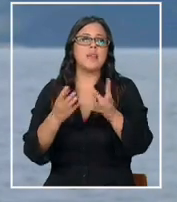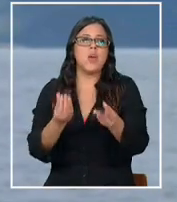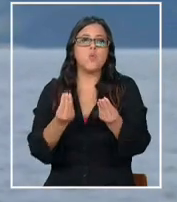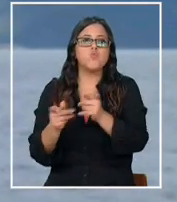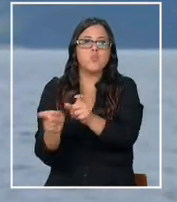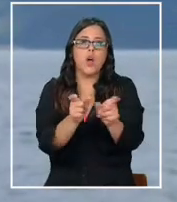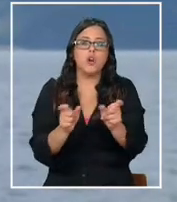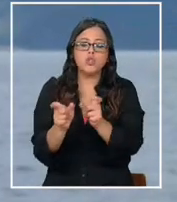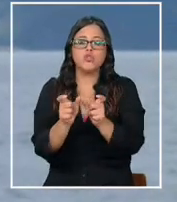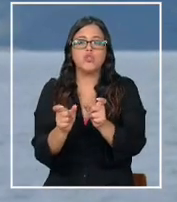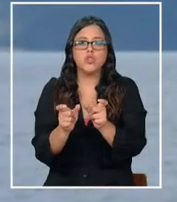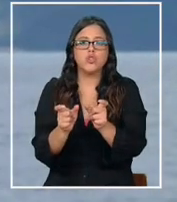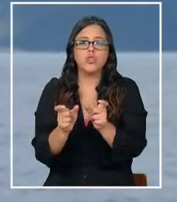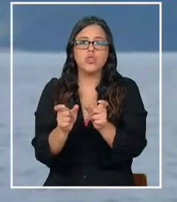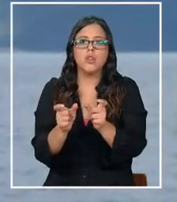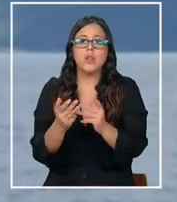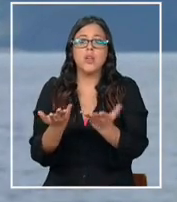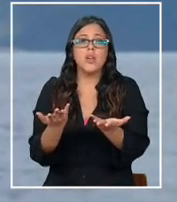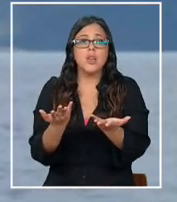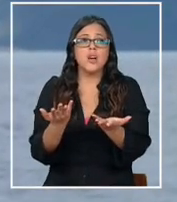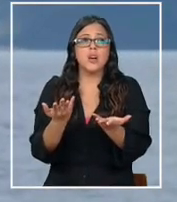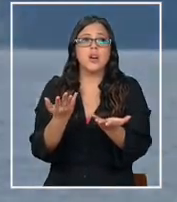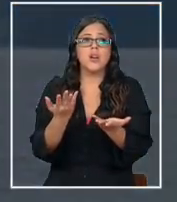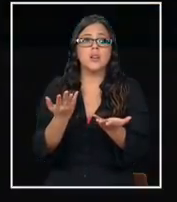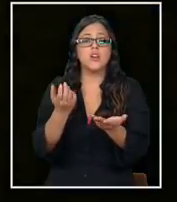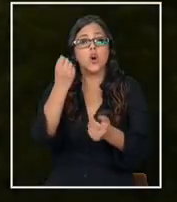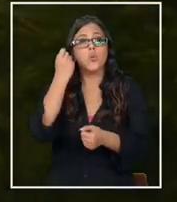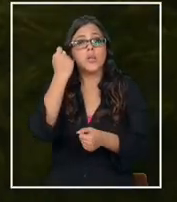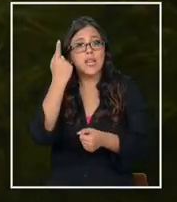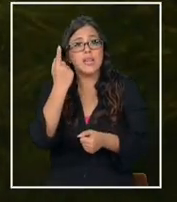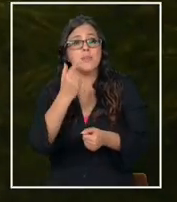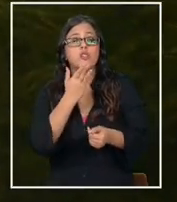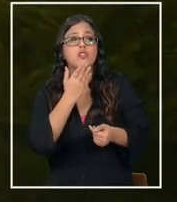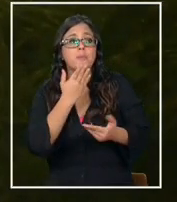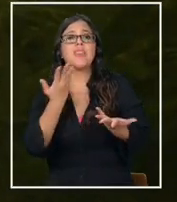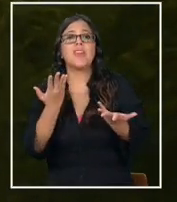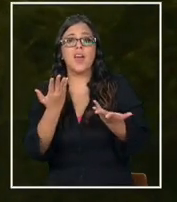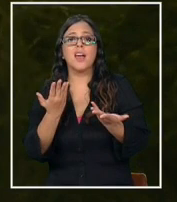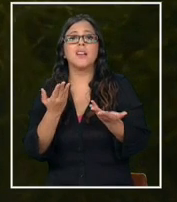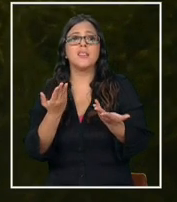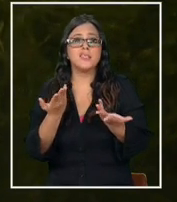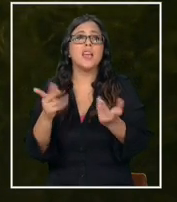manejo, con un entendimiento y ser amigables con el medio ambiente.